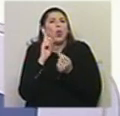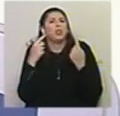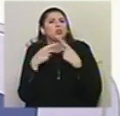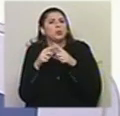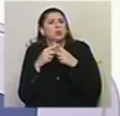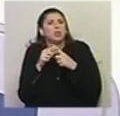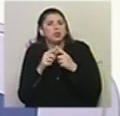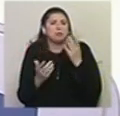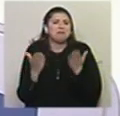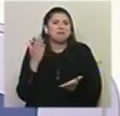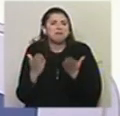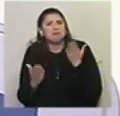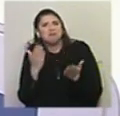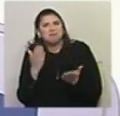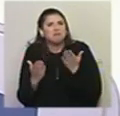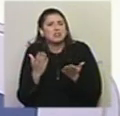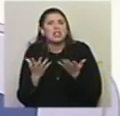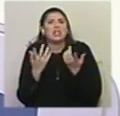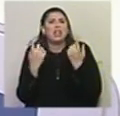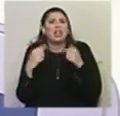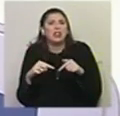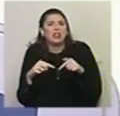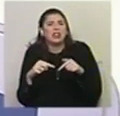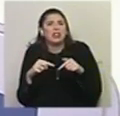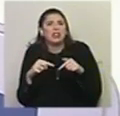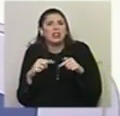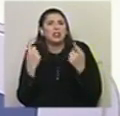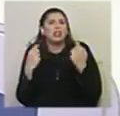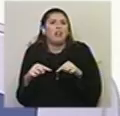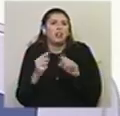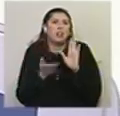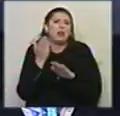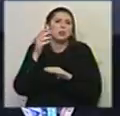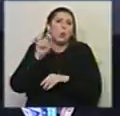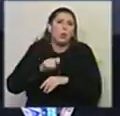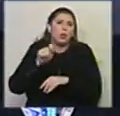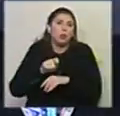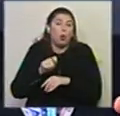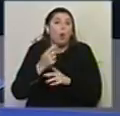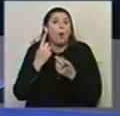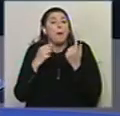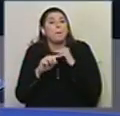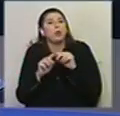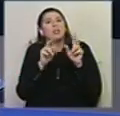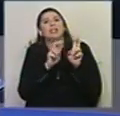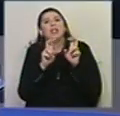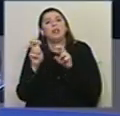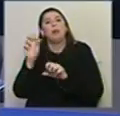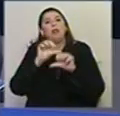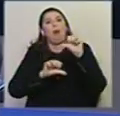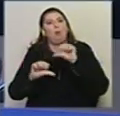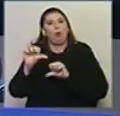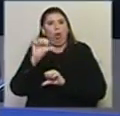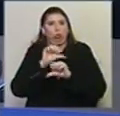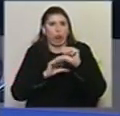discutiendo el debate más jurídico del tema. Los laboratorios. Es el tema de los laboratorios. Uh-huh. Y